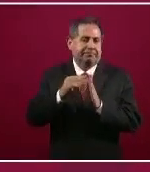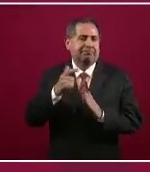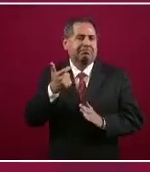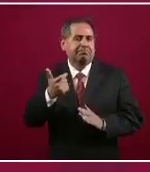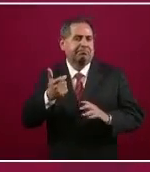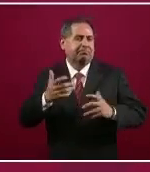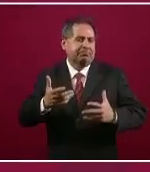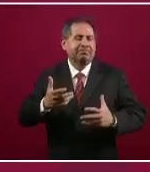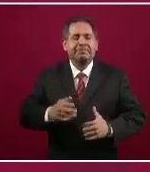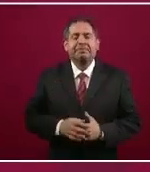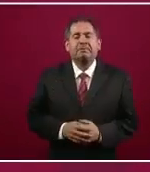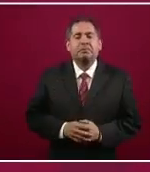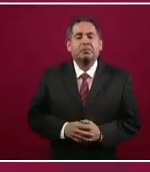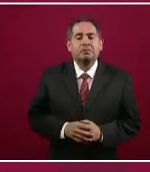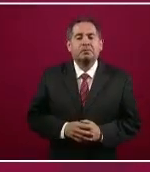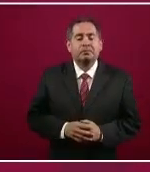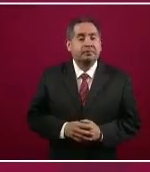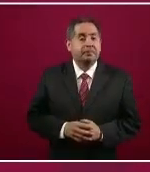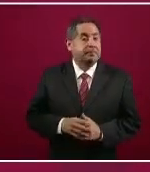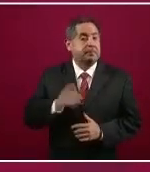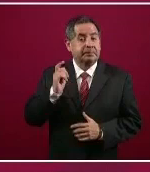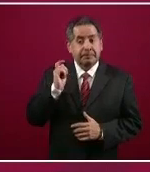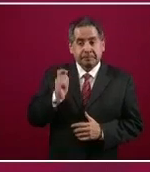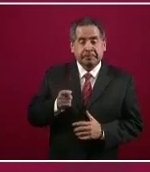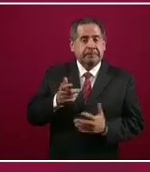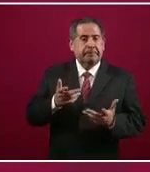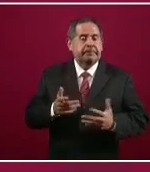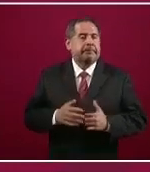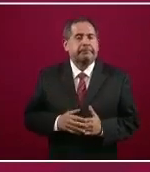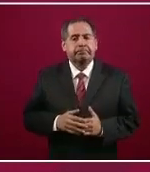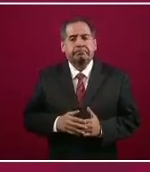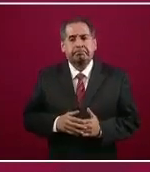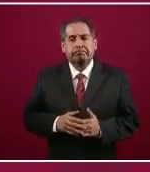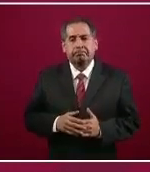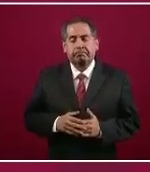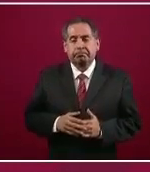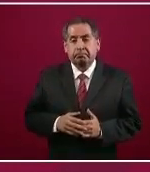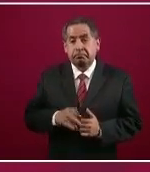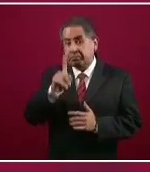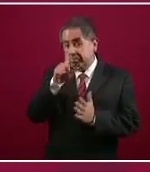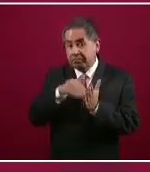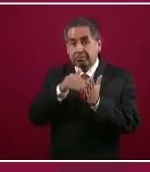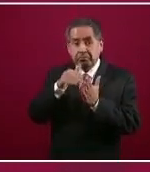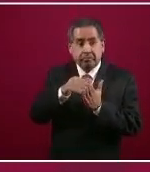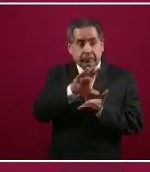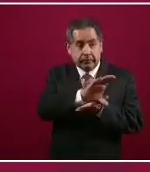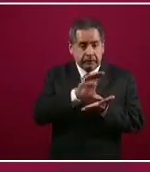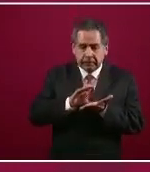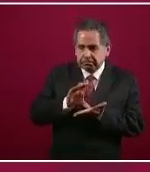significa el poder darle mantenimiento,